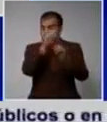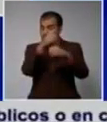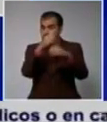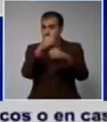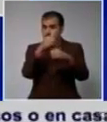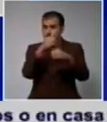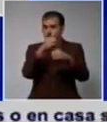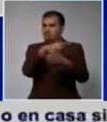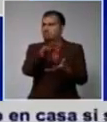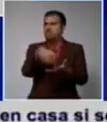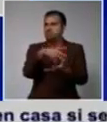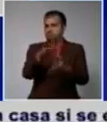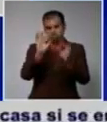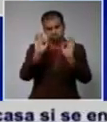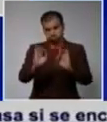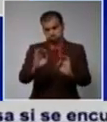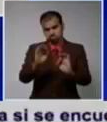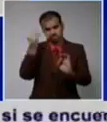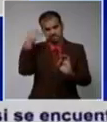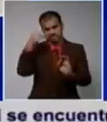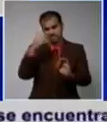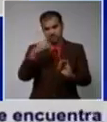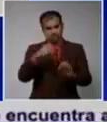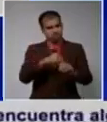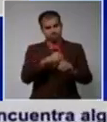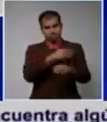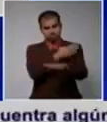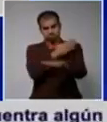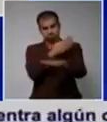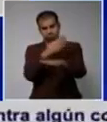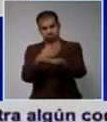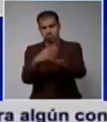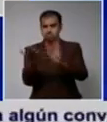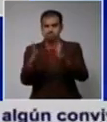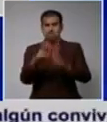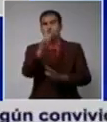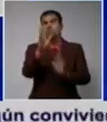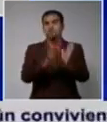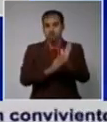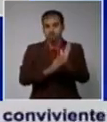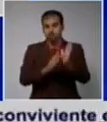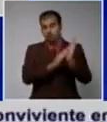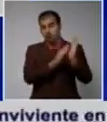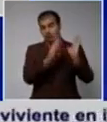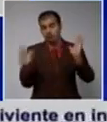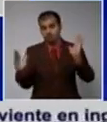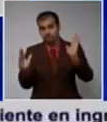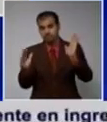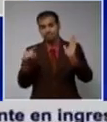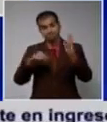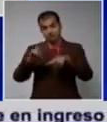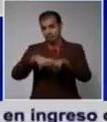ocurrido prácticamente desde hace más de 2 meses, en La Habana, con el